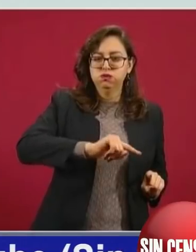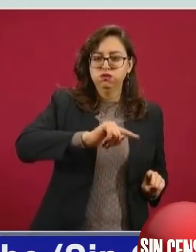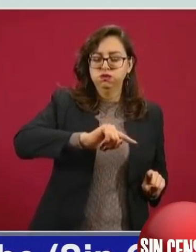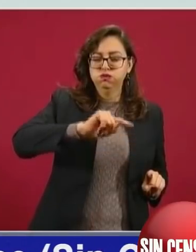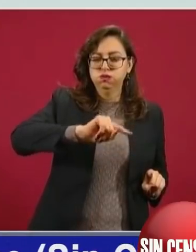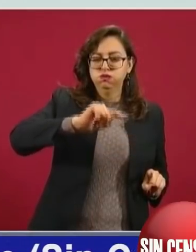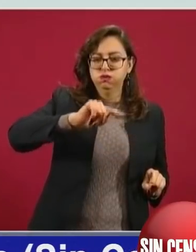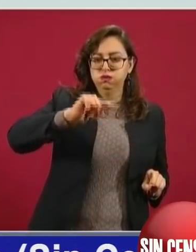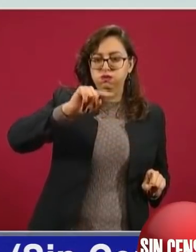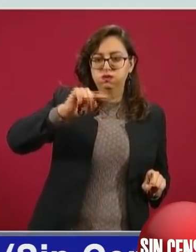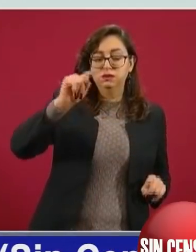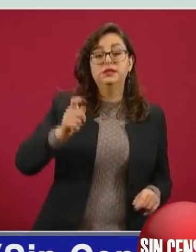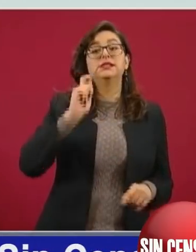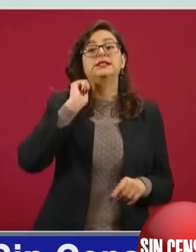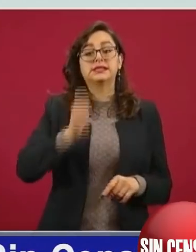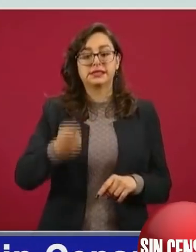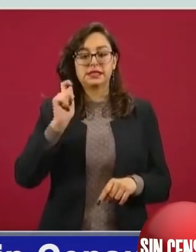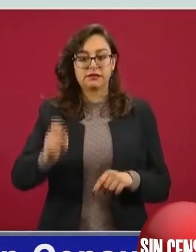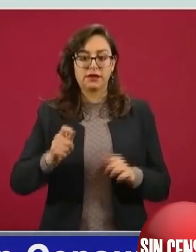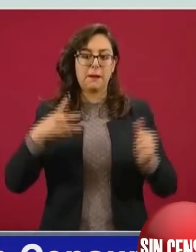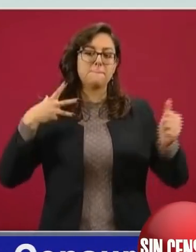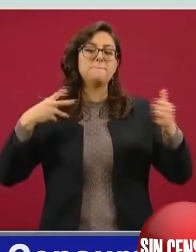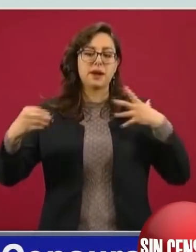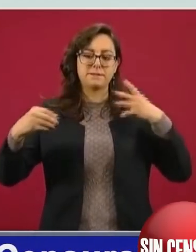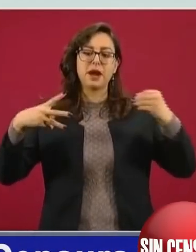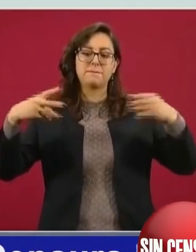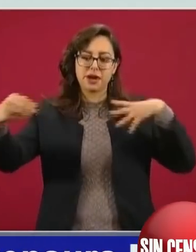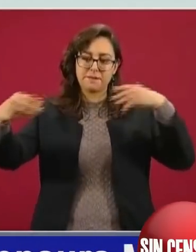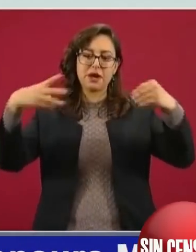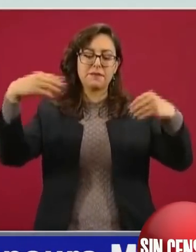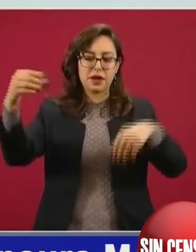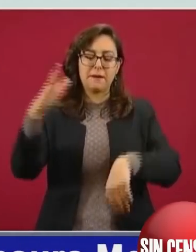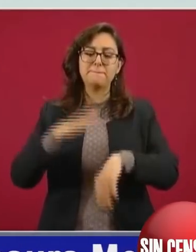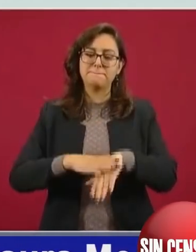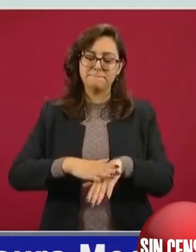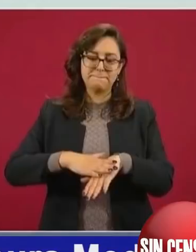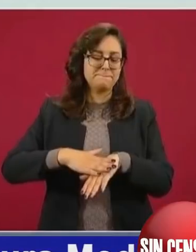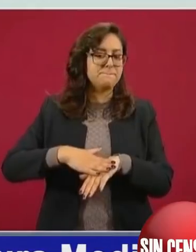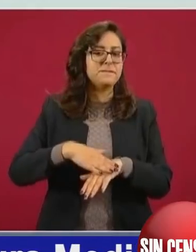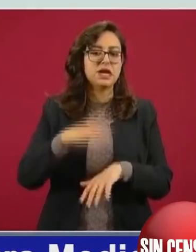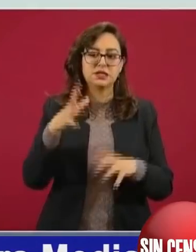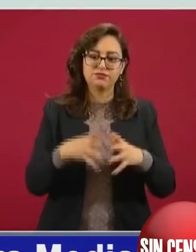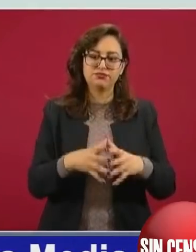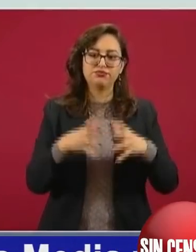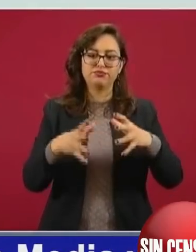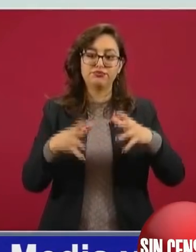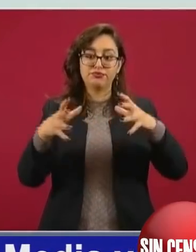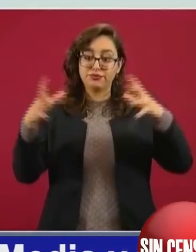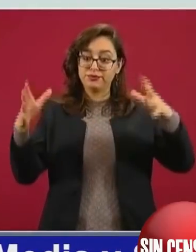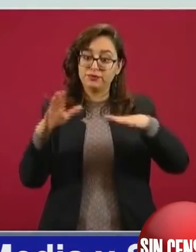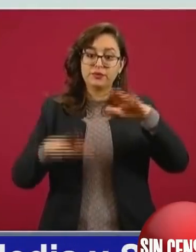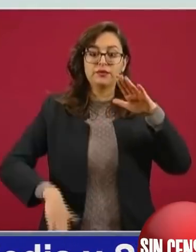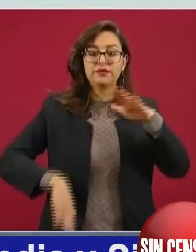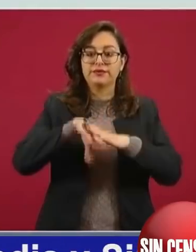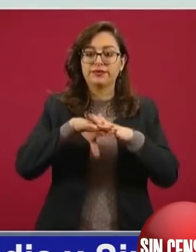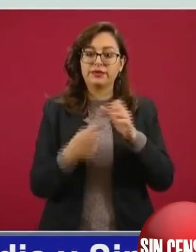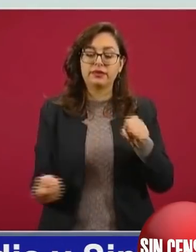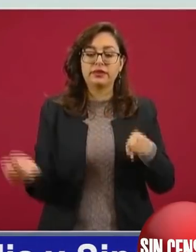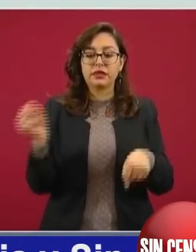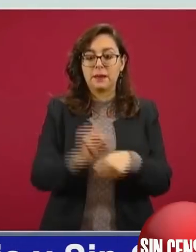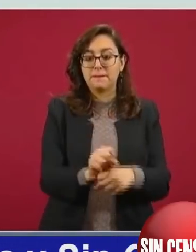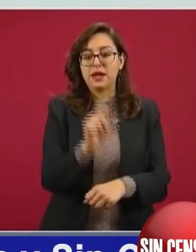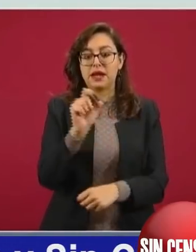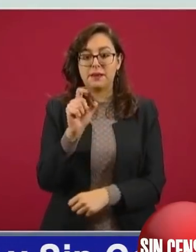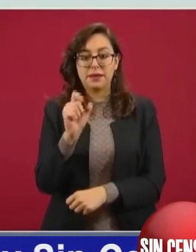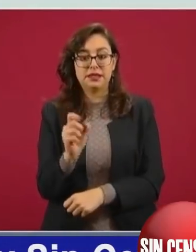respecto a la gráfica, quiere decir que hay más casos que se registran en esa semana en particular. Llegamos a un punto máximo en la semana 29, es